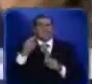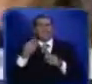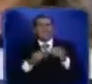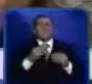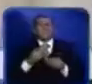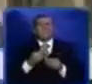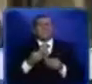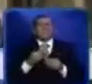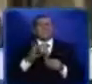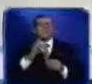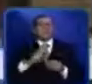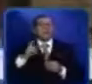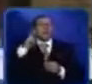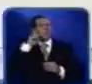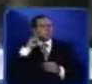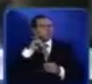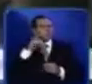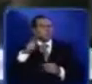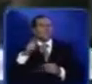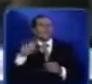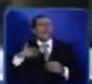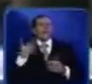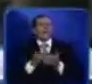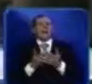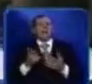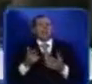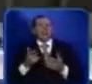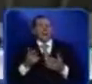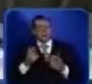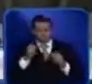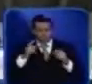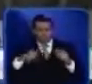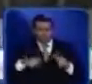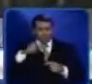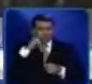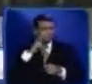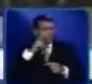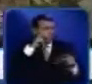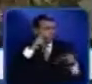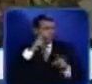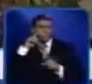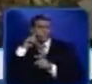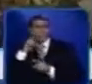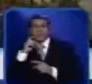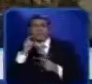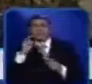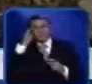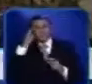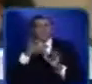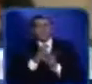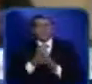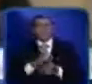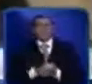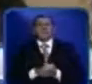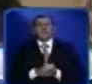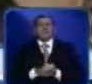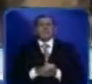el test hasta que se lo hacen al final de la tarde. Las chicas, ¿saben cuál es el resultado del test? El espectador.